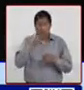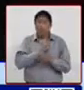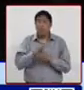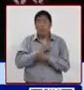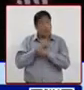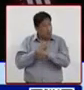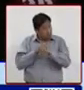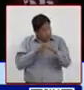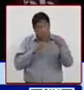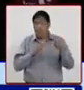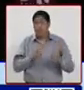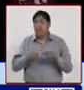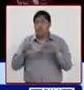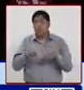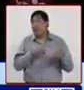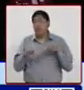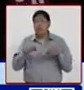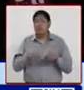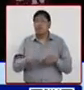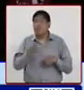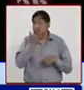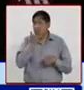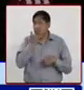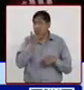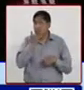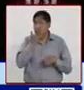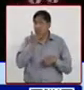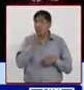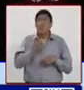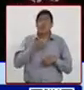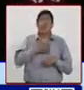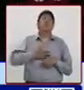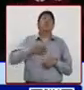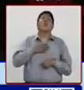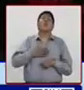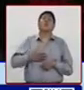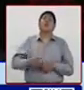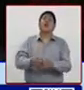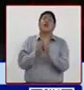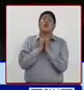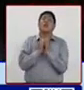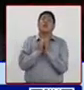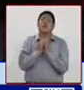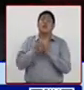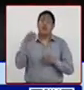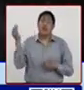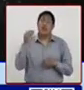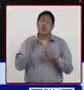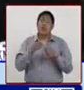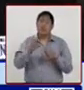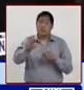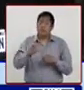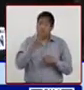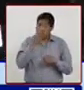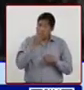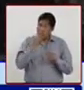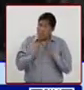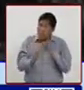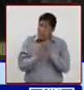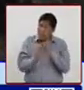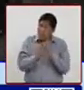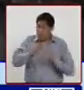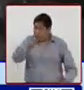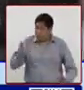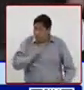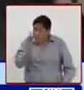que corresponda lo que en ley corresponde. Ahora, mayor, por favor, le pido si me acompaña. Este es el radiotaxi que estaban